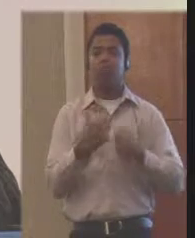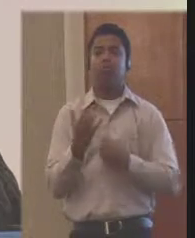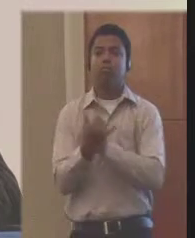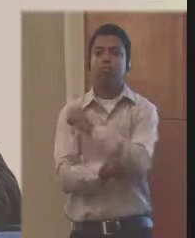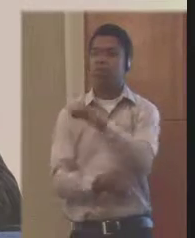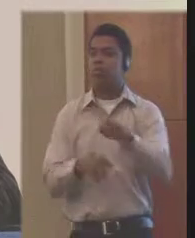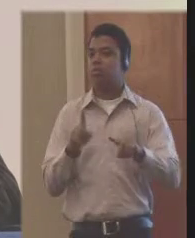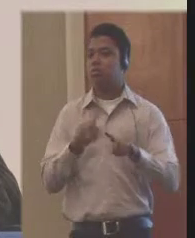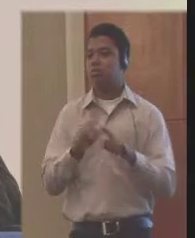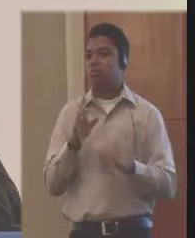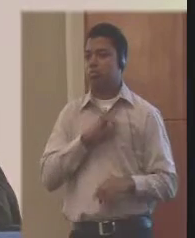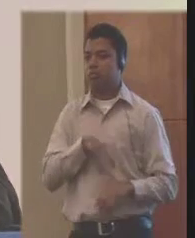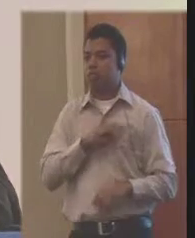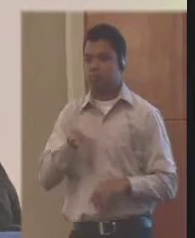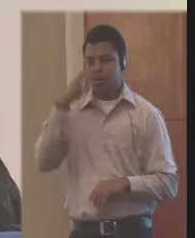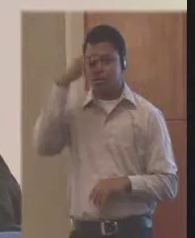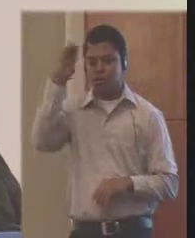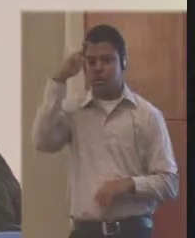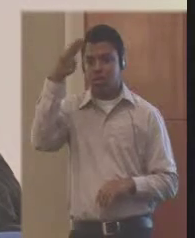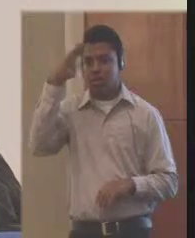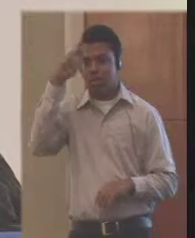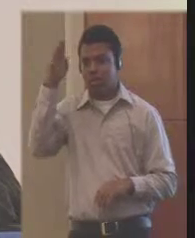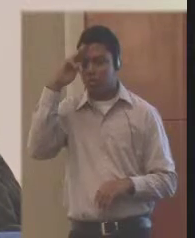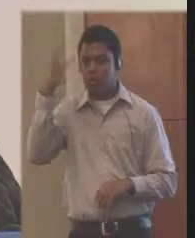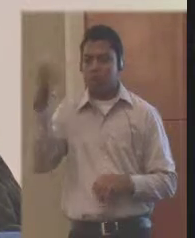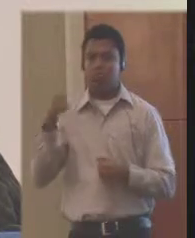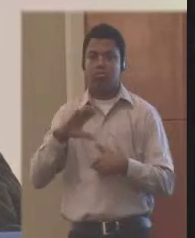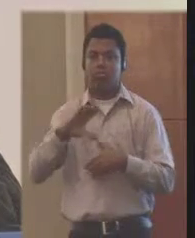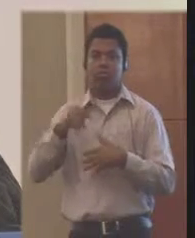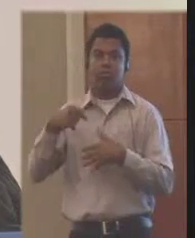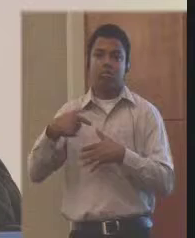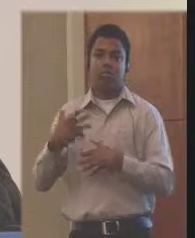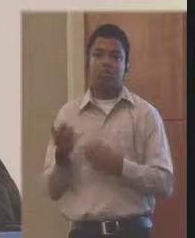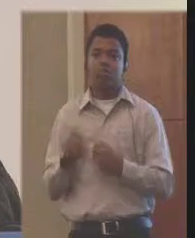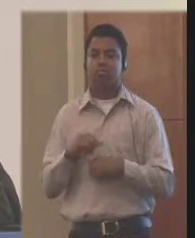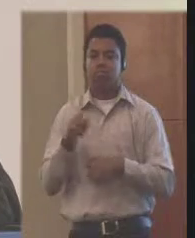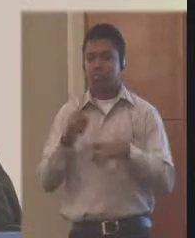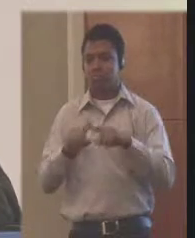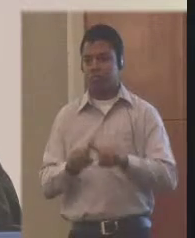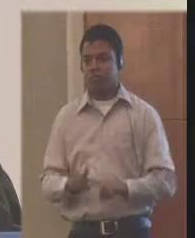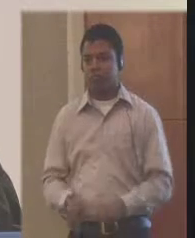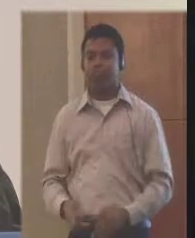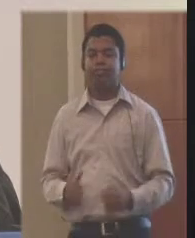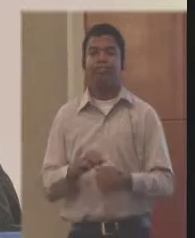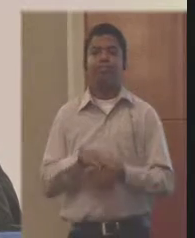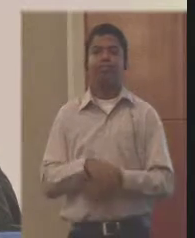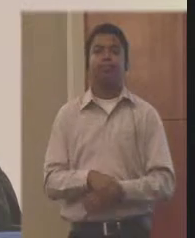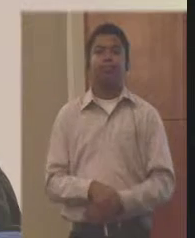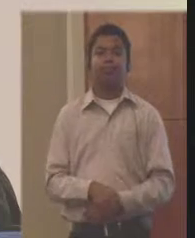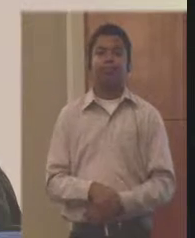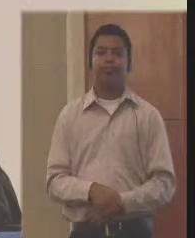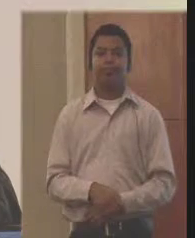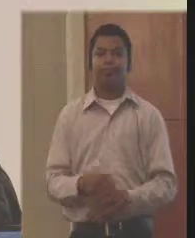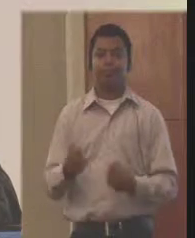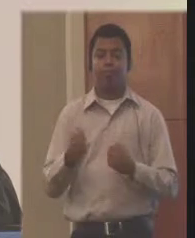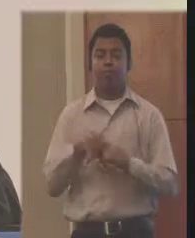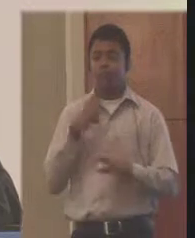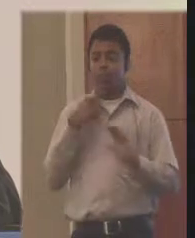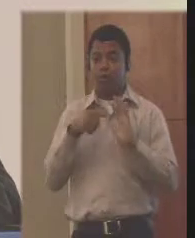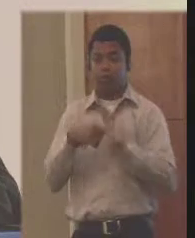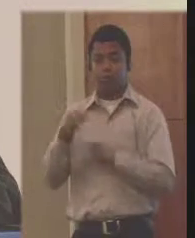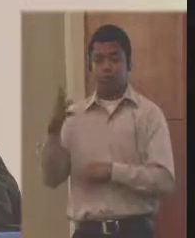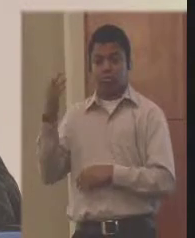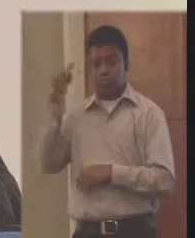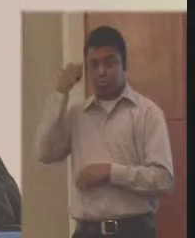México, Nicaragua y otros. En la iniciativa RISE, por ejemplo, está